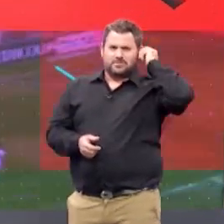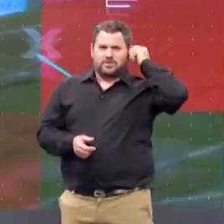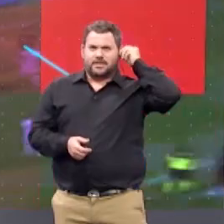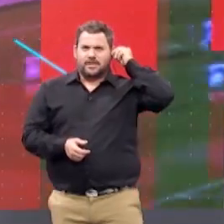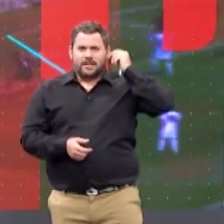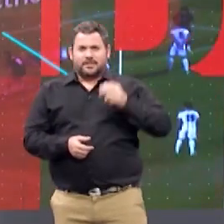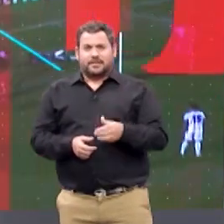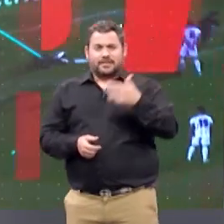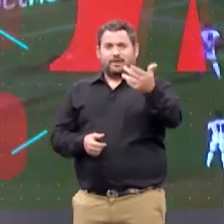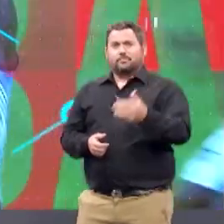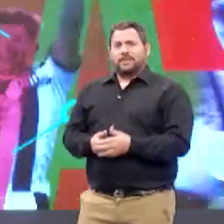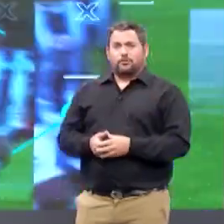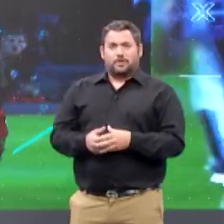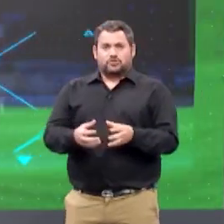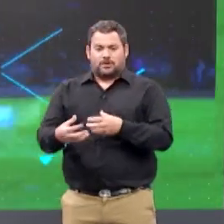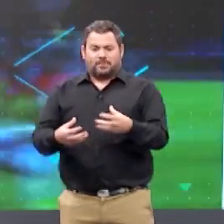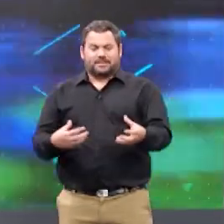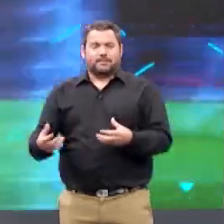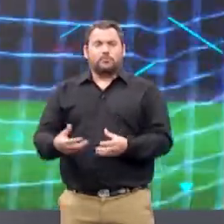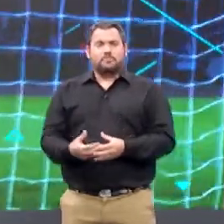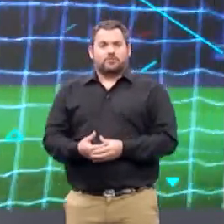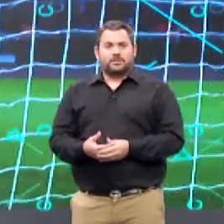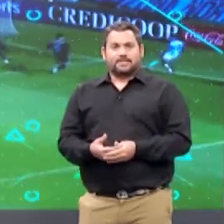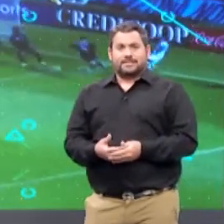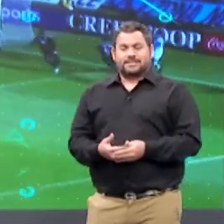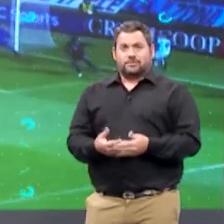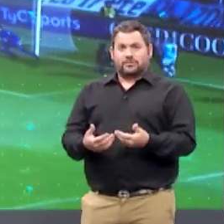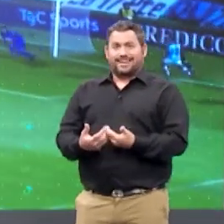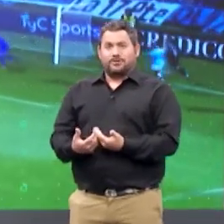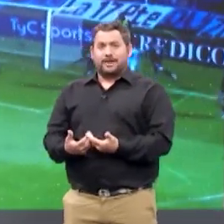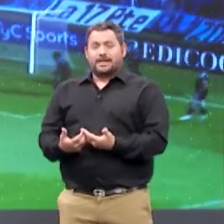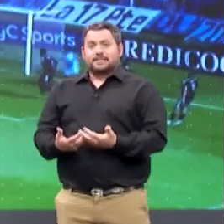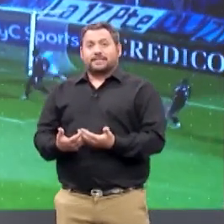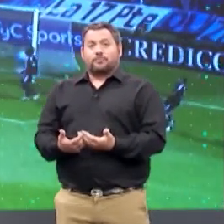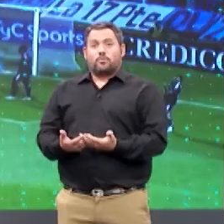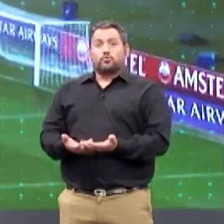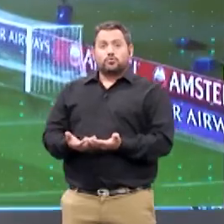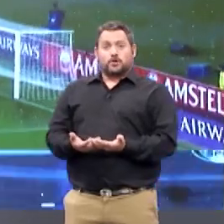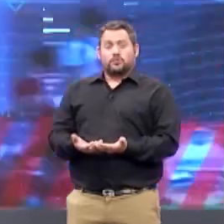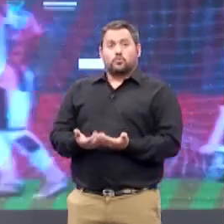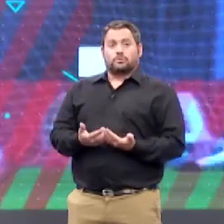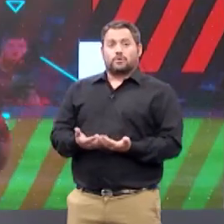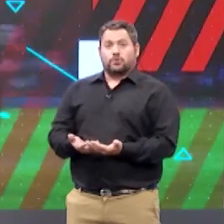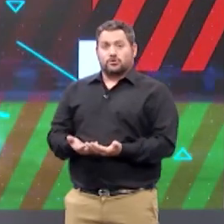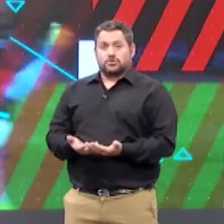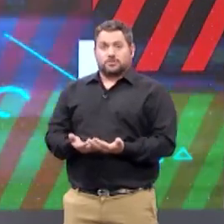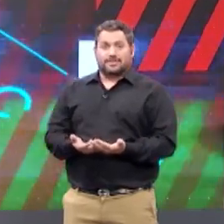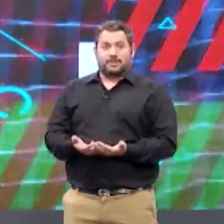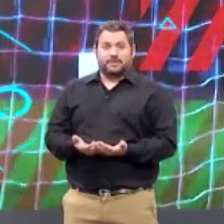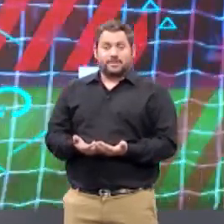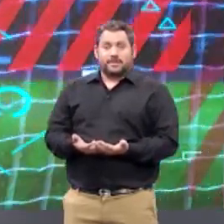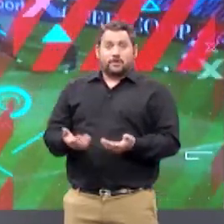Kevin Rodríguez, creo que chico de que trabaja en Peñarol, lo hizo a partir de movimientos de Talleres. Talleres contra River se transformó mucho en un